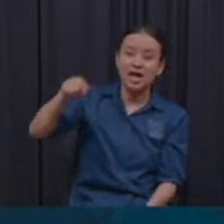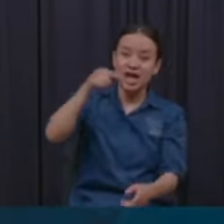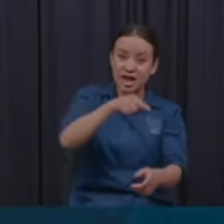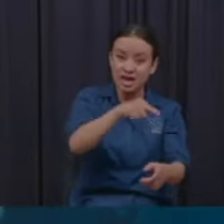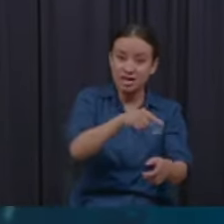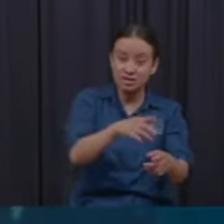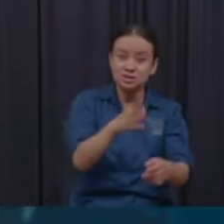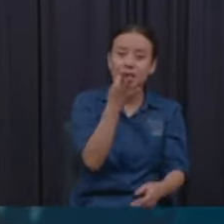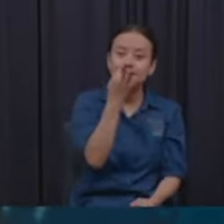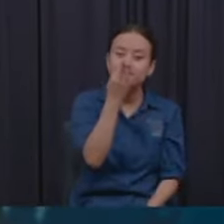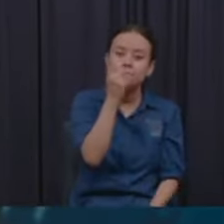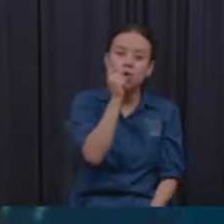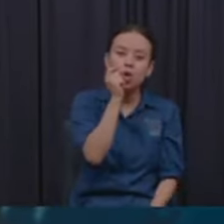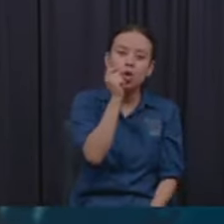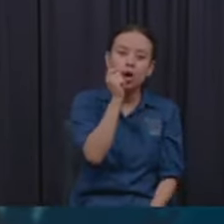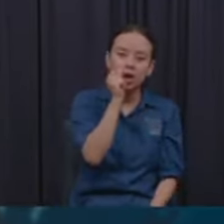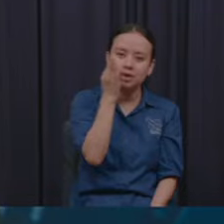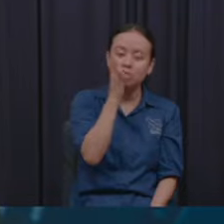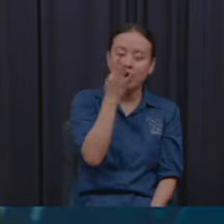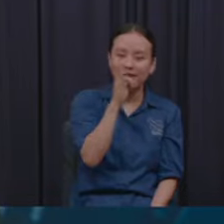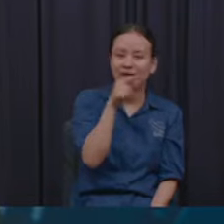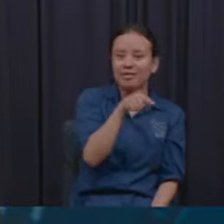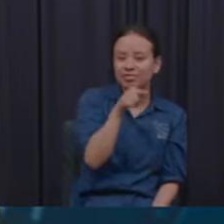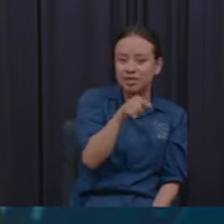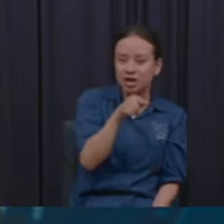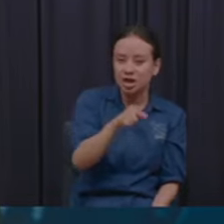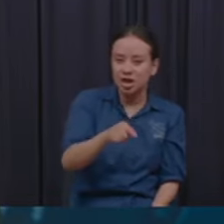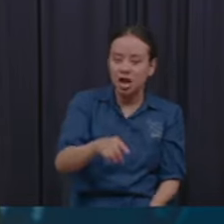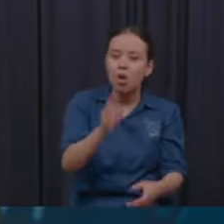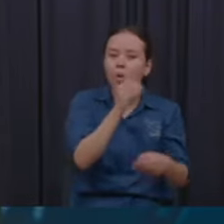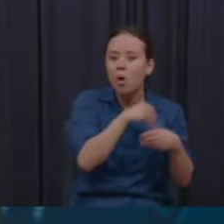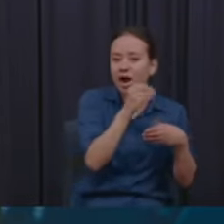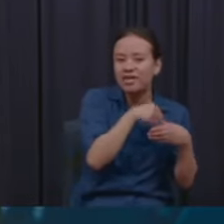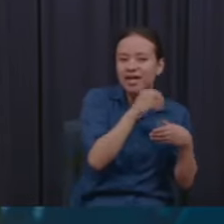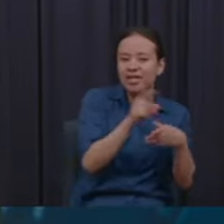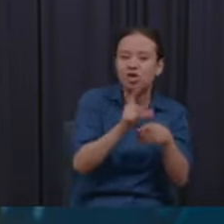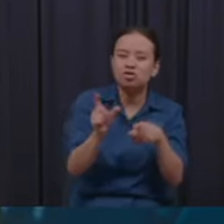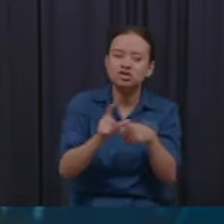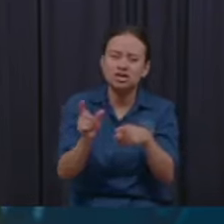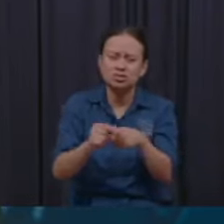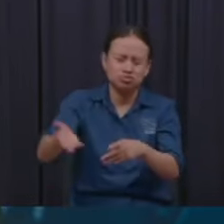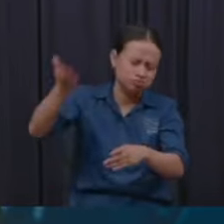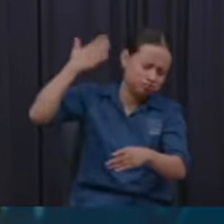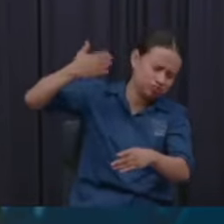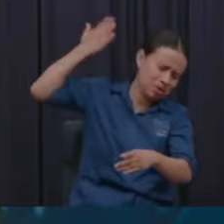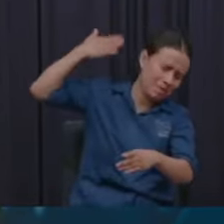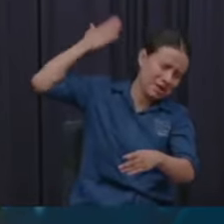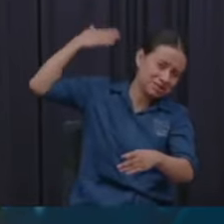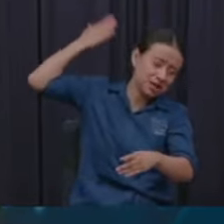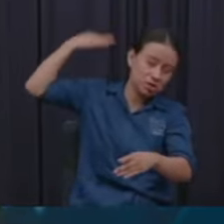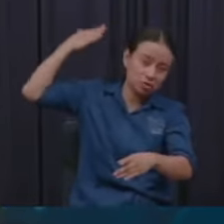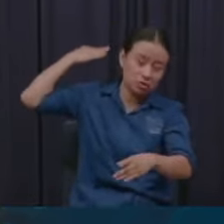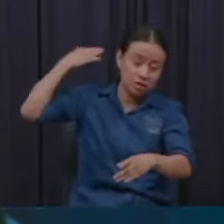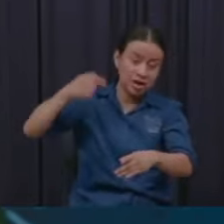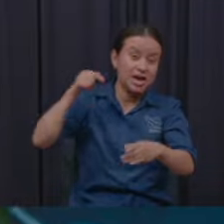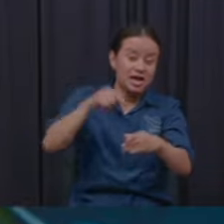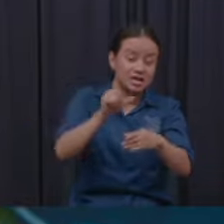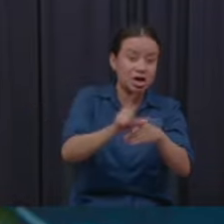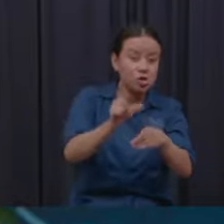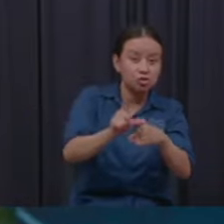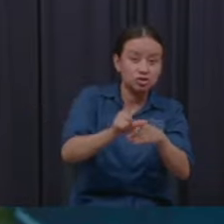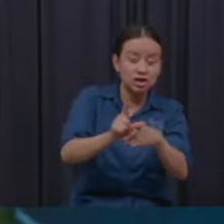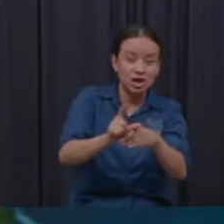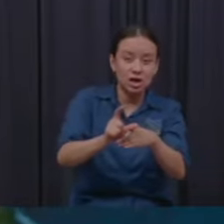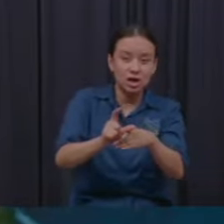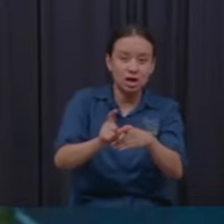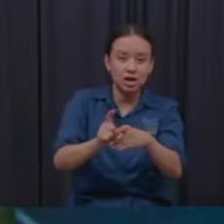de 300 años, que venía desde el tiempo de la colonia. Y que entonces era algo